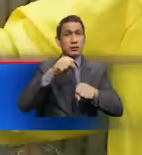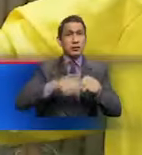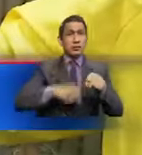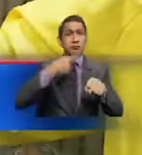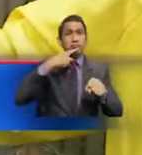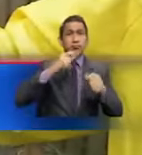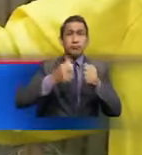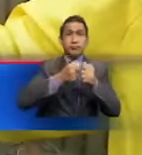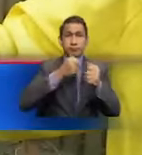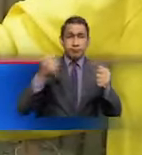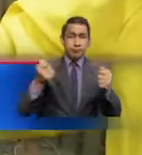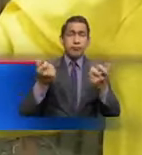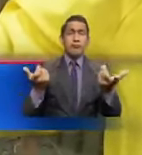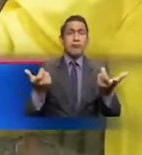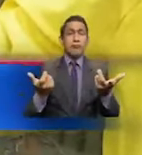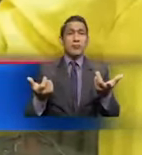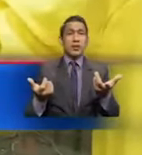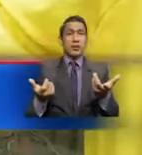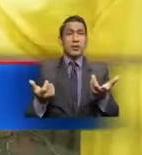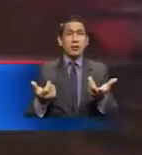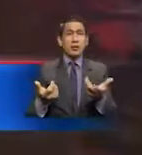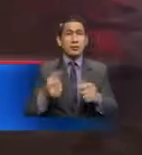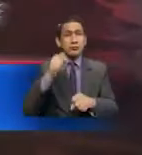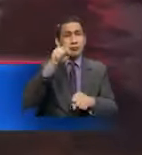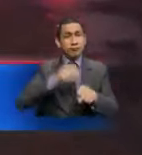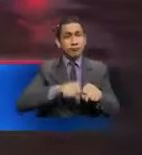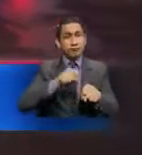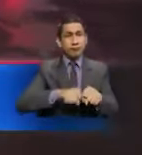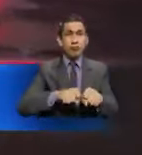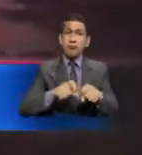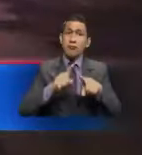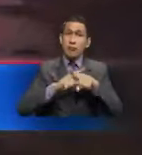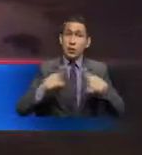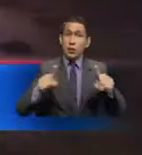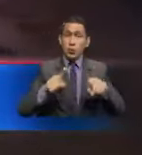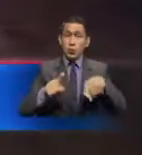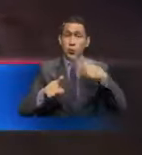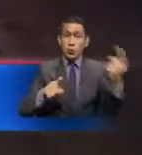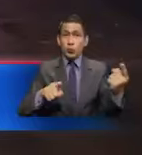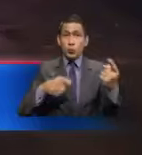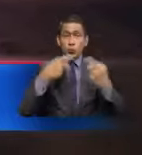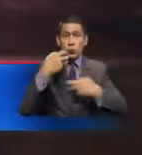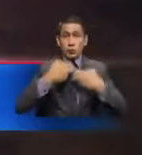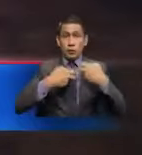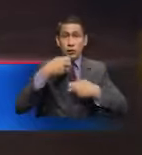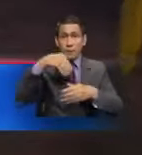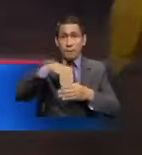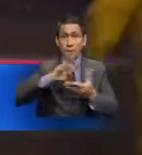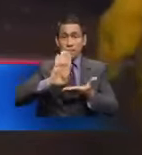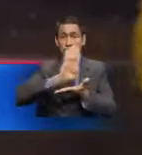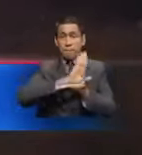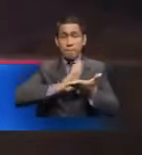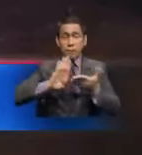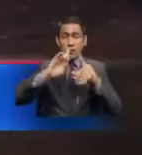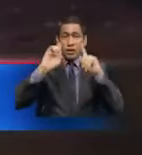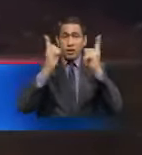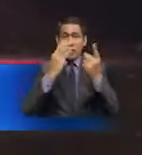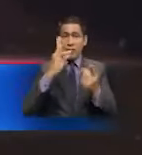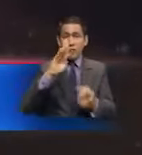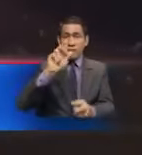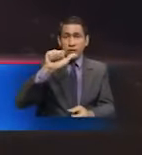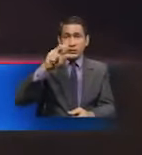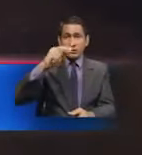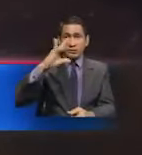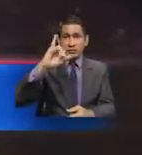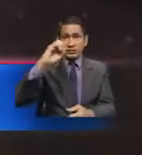Otra vez se me tuvo que dañar porque todo se llenó y se me dañó la refri. Otro problema que afecta a los habitantes de la cooperativa San Francisco 1 son